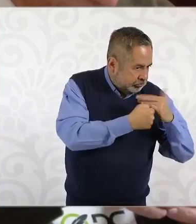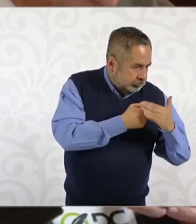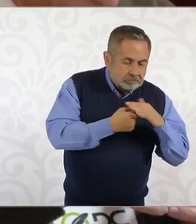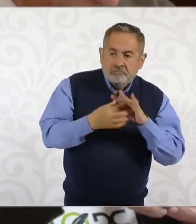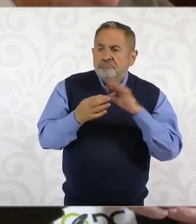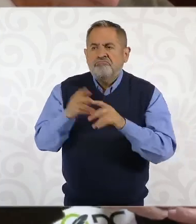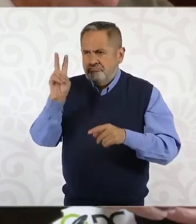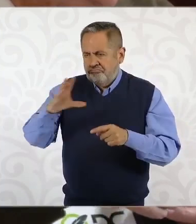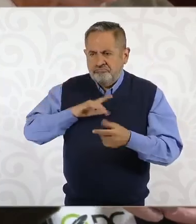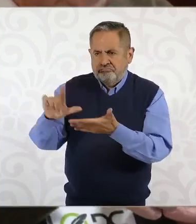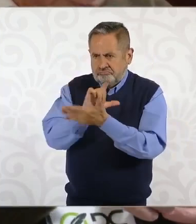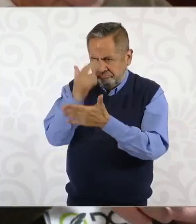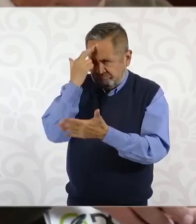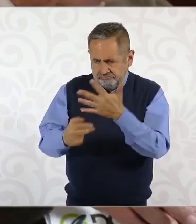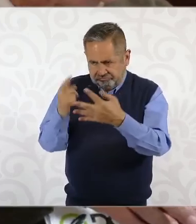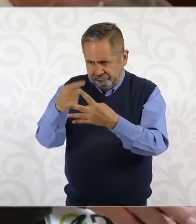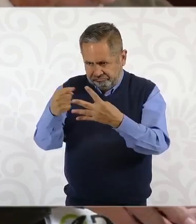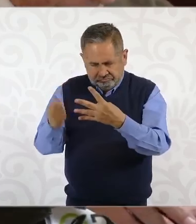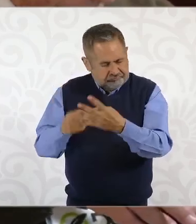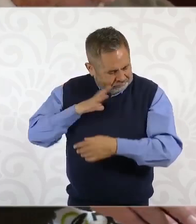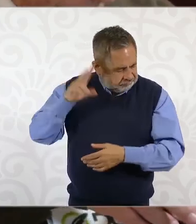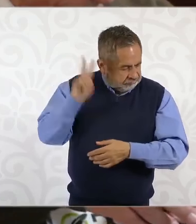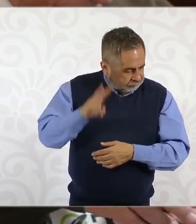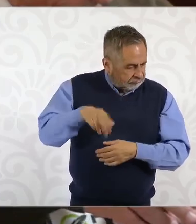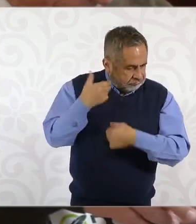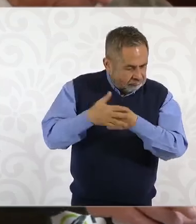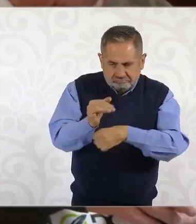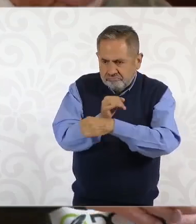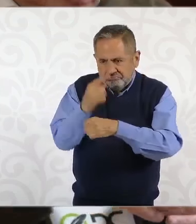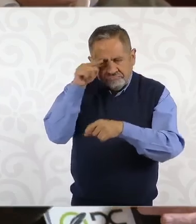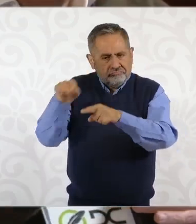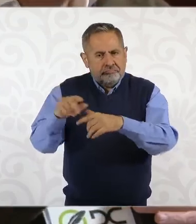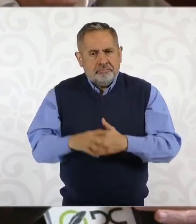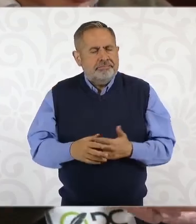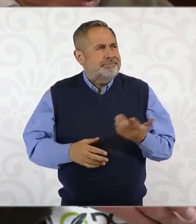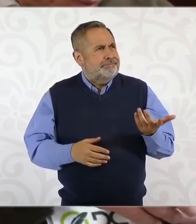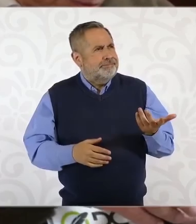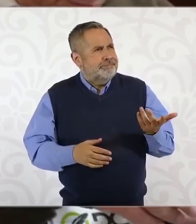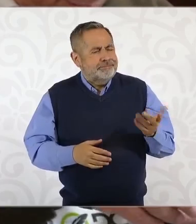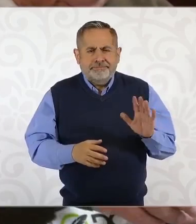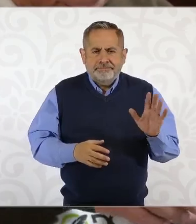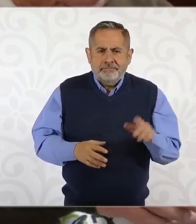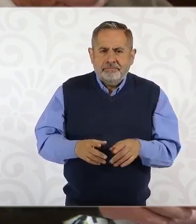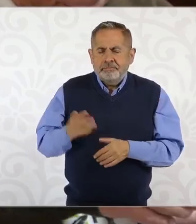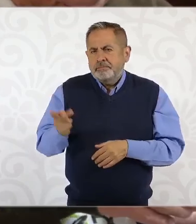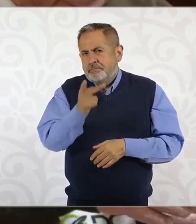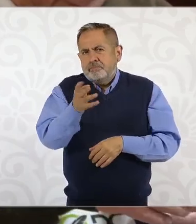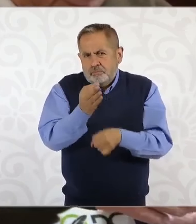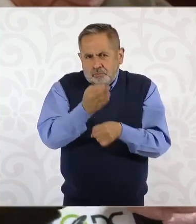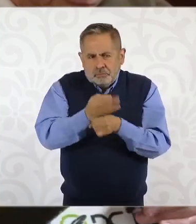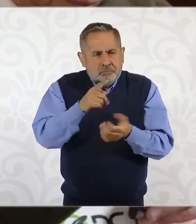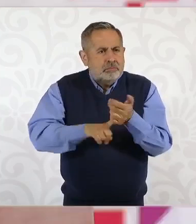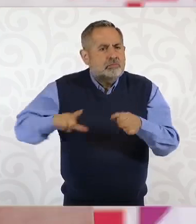que son varios delitos, que todavía no se determina cuáles. Entonces, la pregunta sería, ¿es momento de que la gobernadora pida licencia